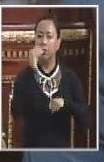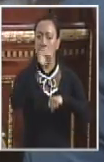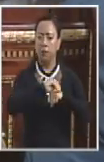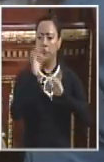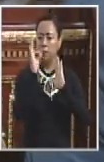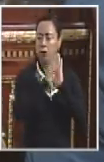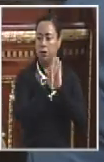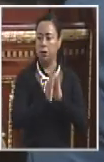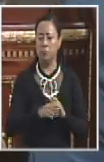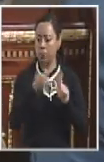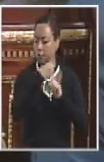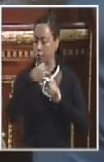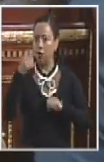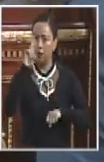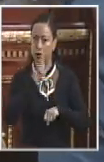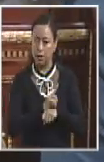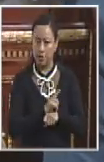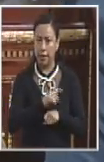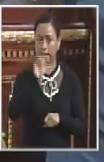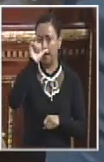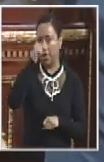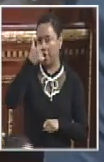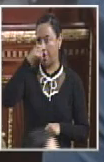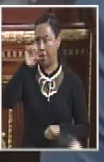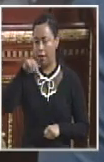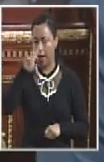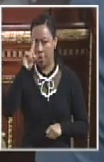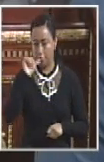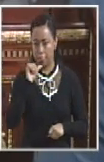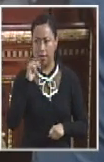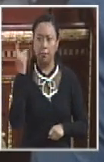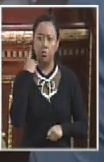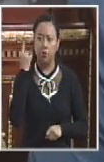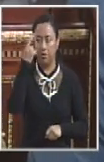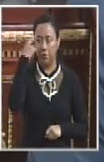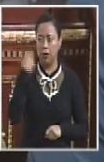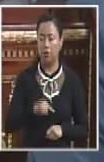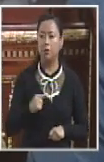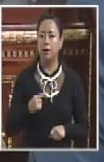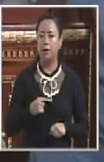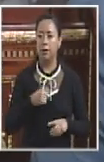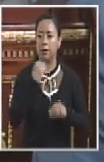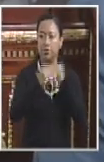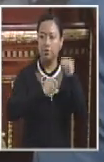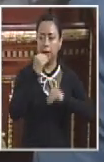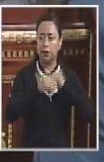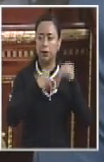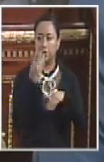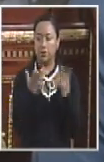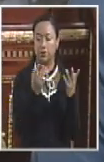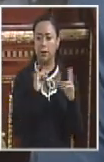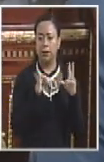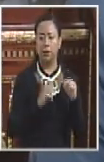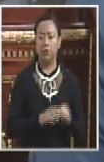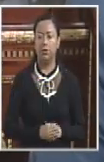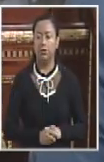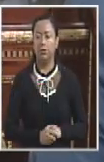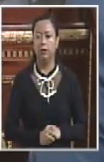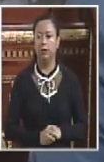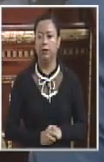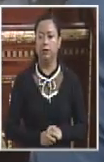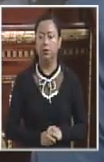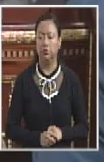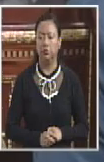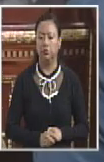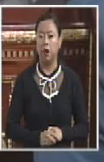de un punto en el orden del día de agenda política para discutir el tema que nos ocupa, para saber